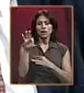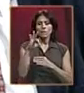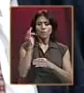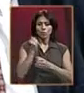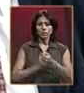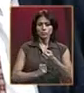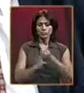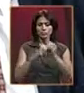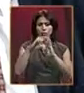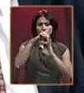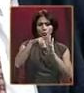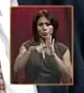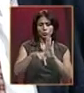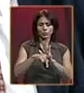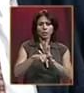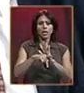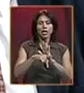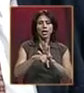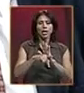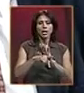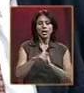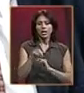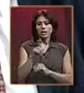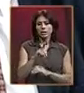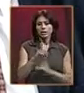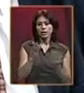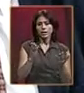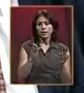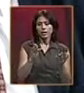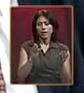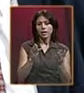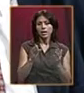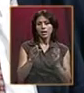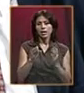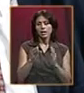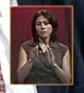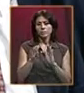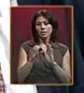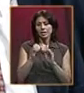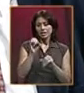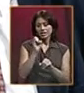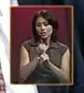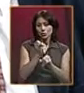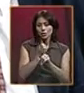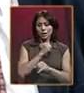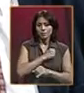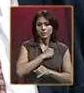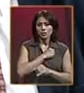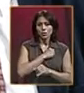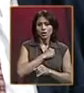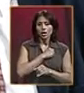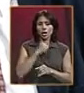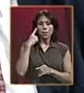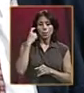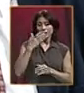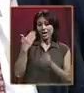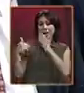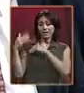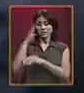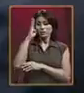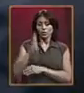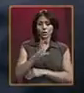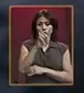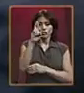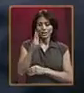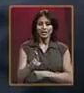novedosa e inédita en nuestra historia política, resolver un tema, un conflicto hasta cierto